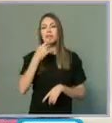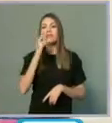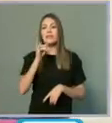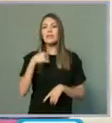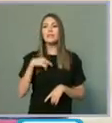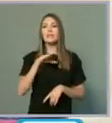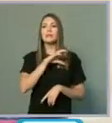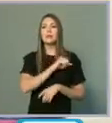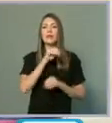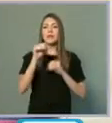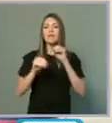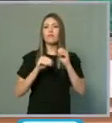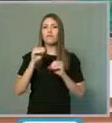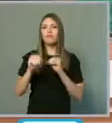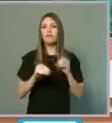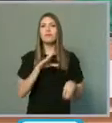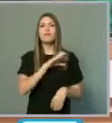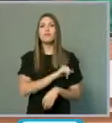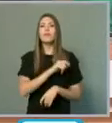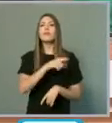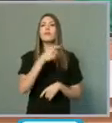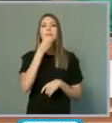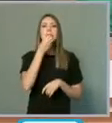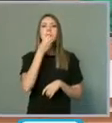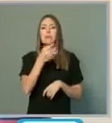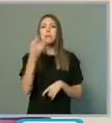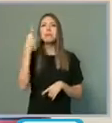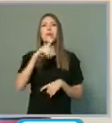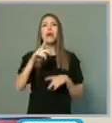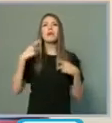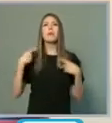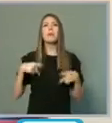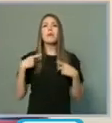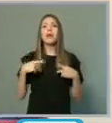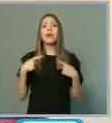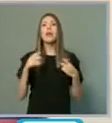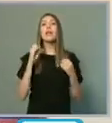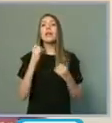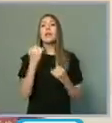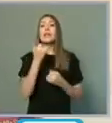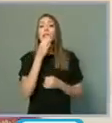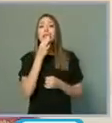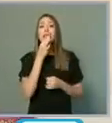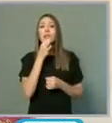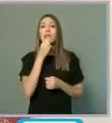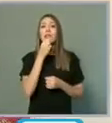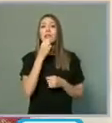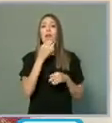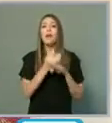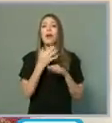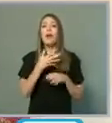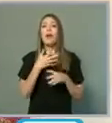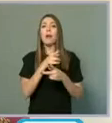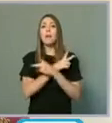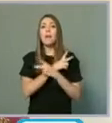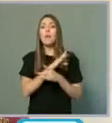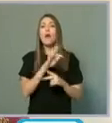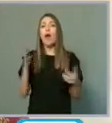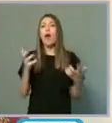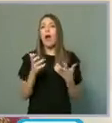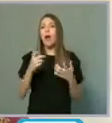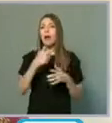encantan los ingredientes, me encanta que es una opción padrísima para que ahorita que los niños todavía están de vacaciones, algunos, lo Así podamos es. hacer en casa y